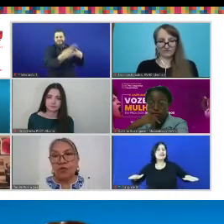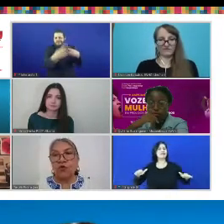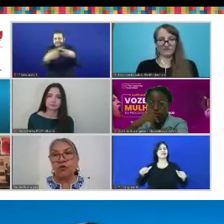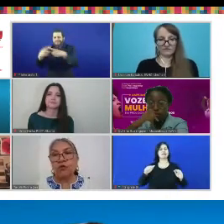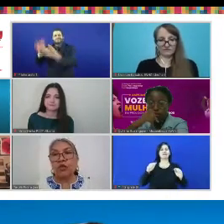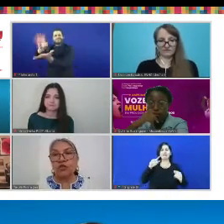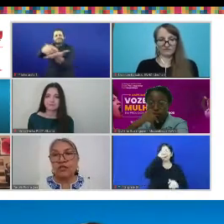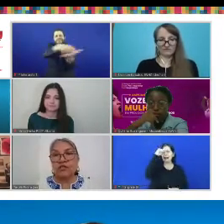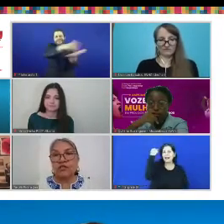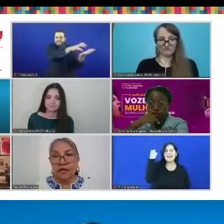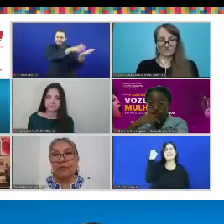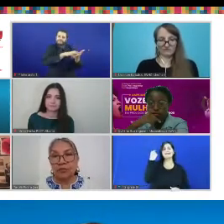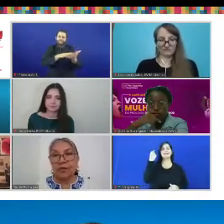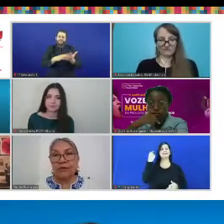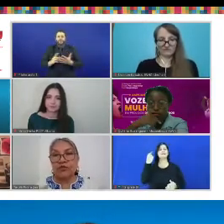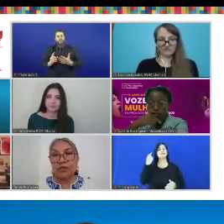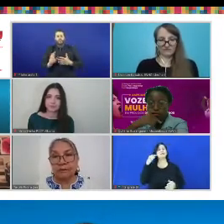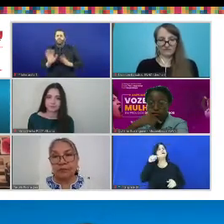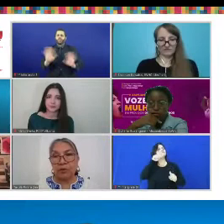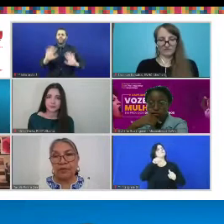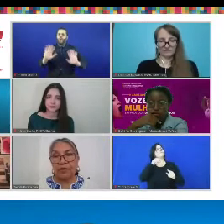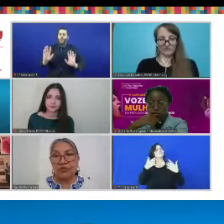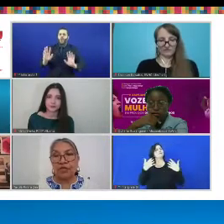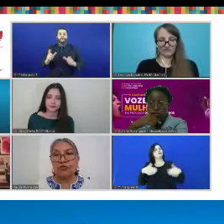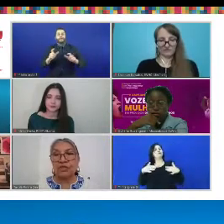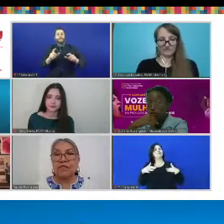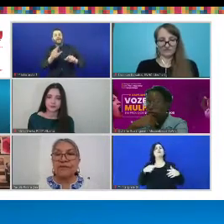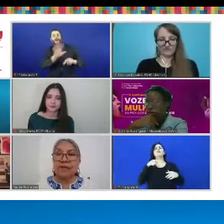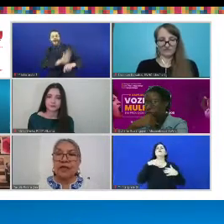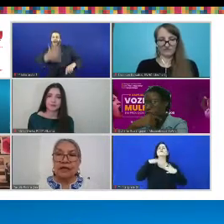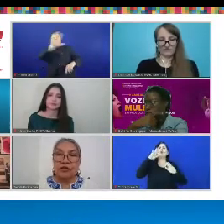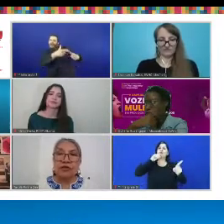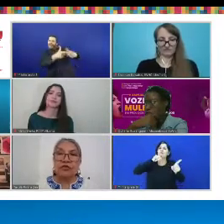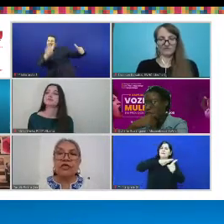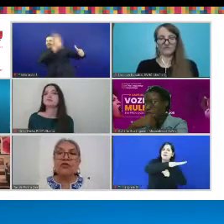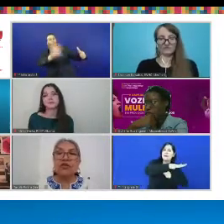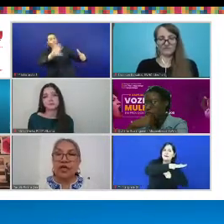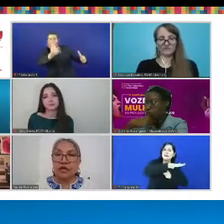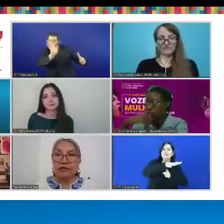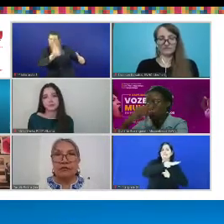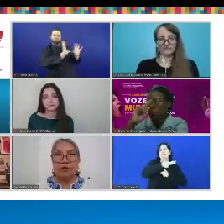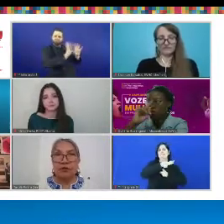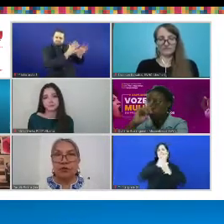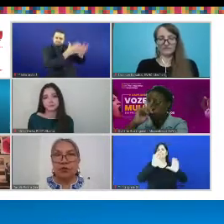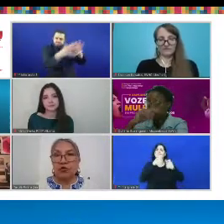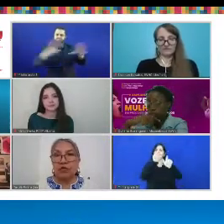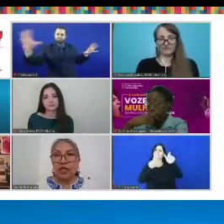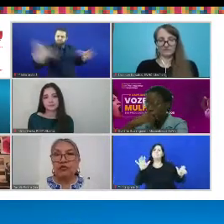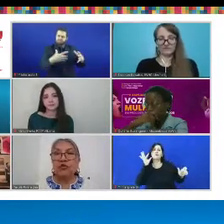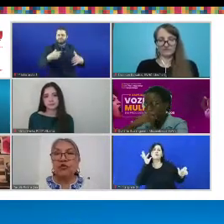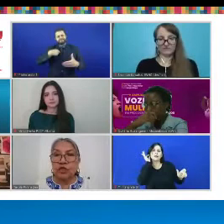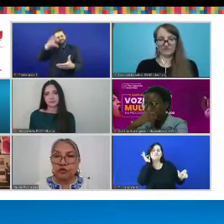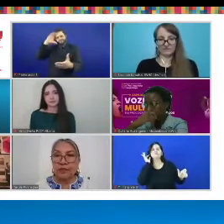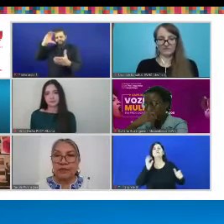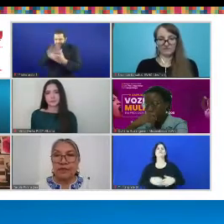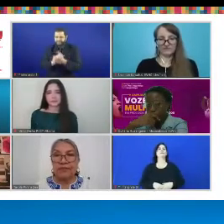como protagonistas en propia voz y en propia persona. Entonces, yo creo que es una gran oportunidad todo lo